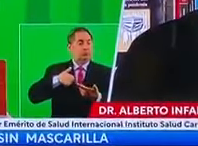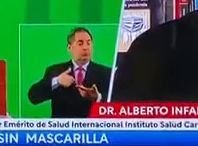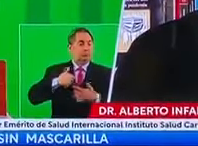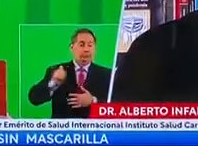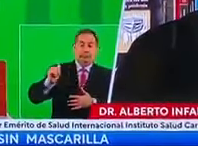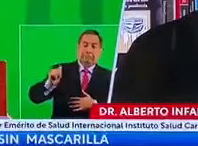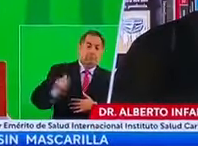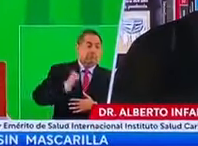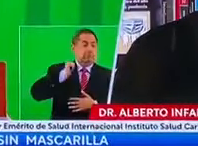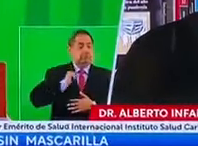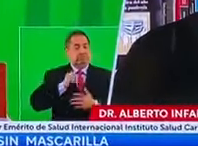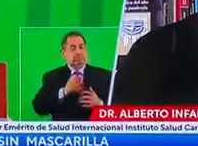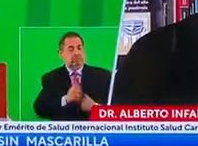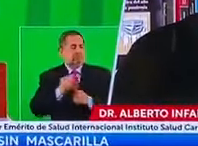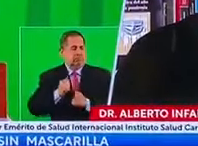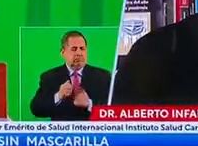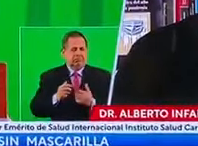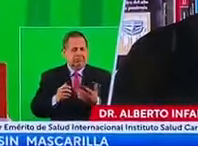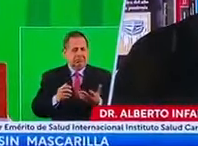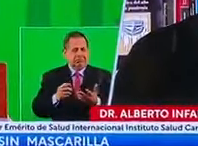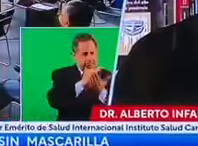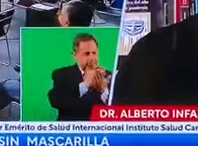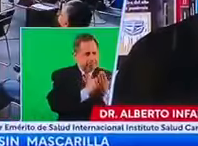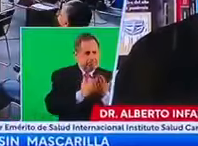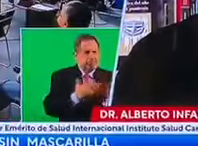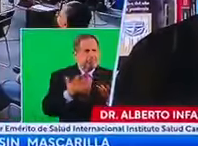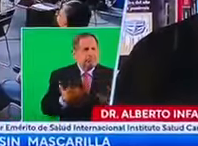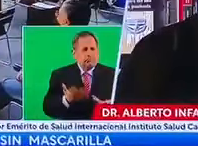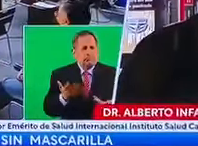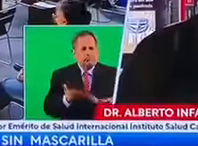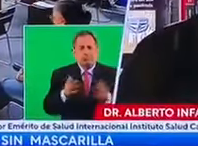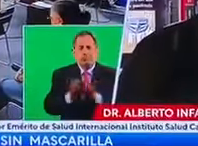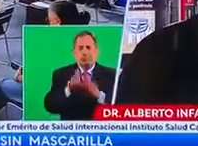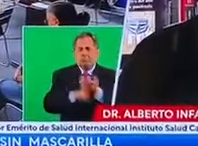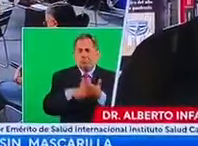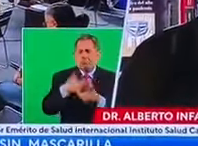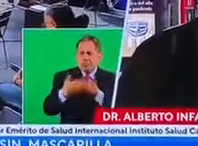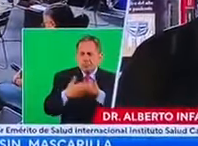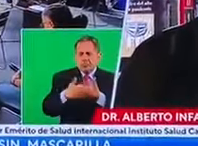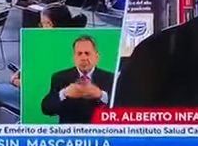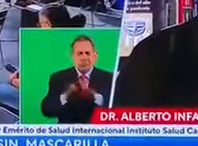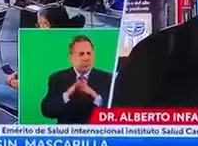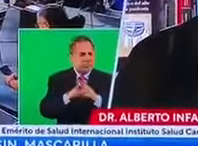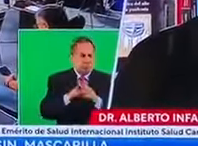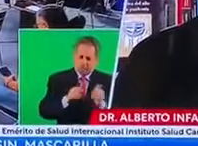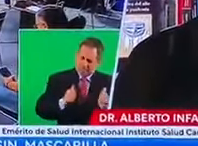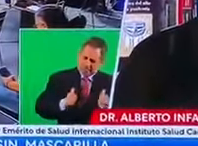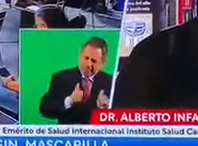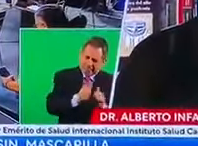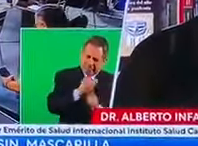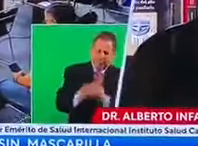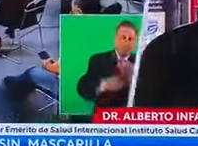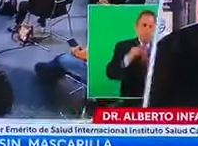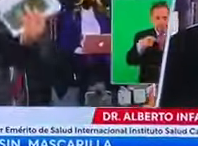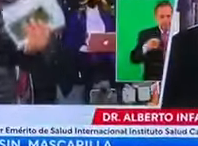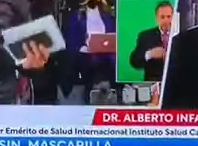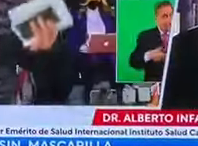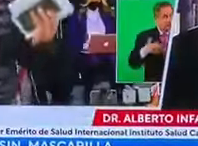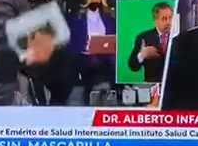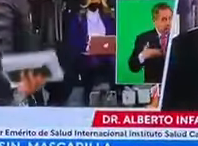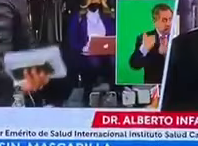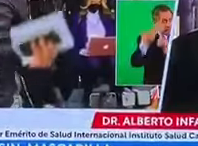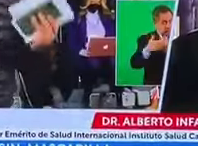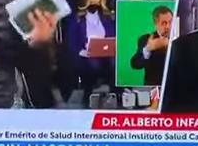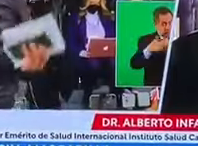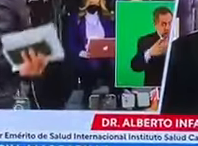de que en México está prohibido prohibir, bueno, yo me imagino que cumplirán las leyes de tráfico, ¿no? Sí, el tráfico y cumplir. Las del narcotráfico. A veces incluso uno